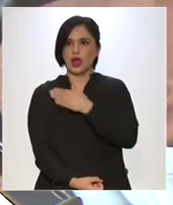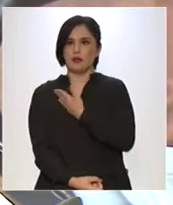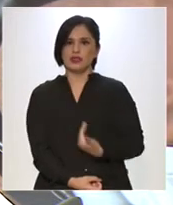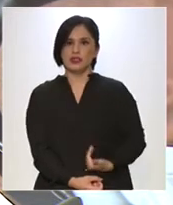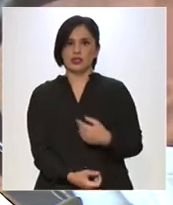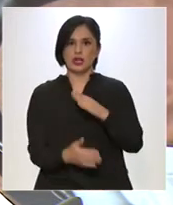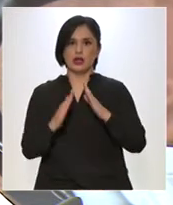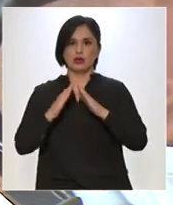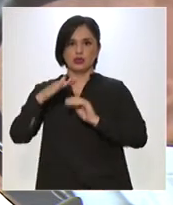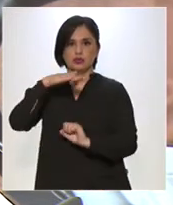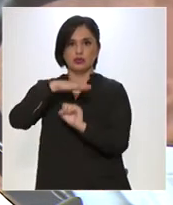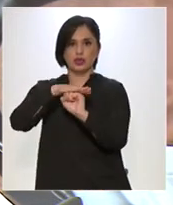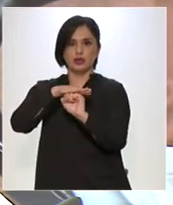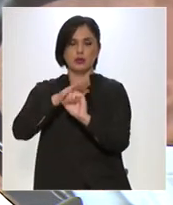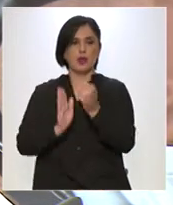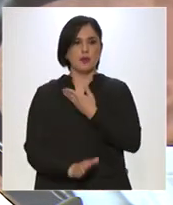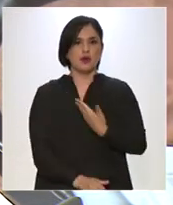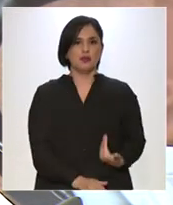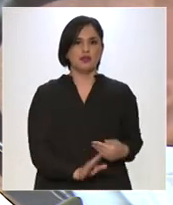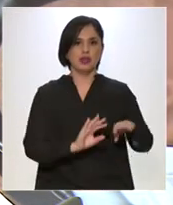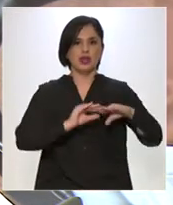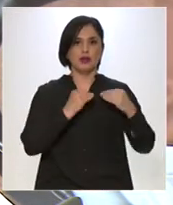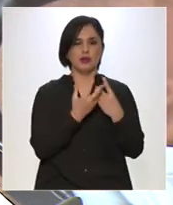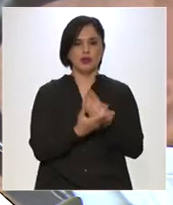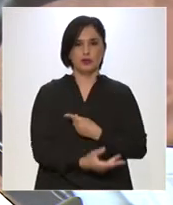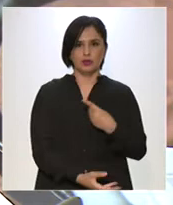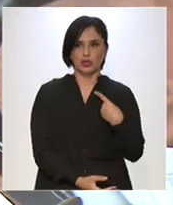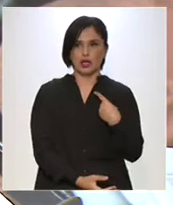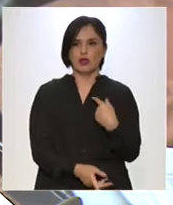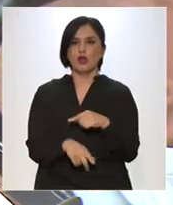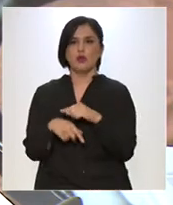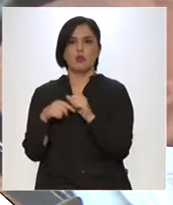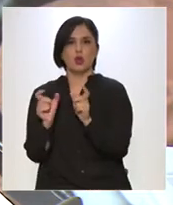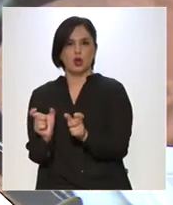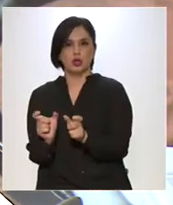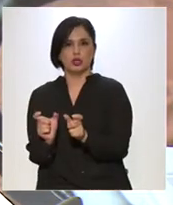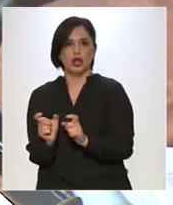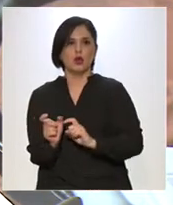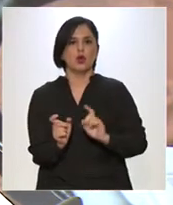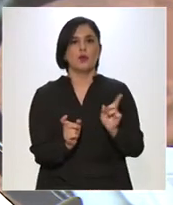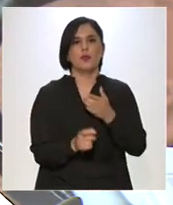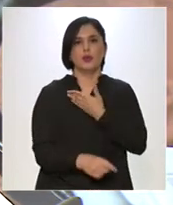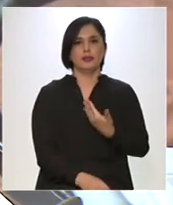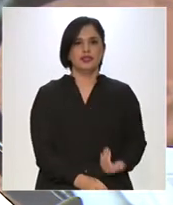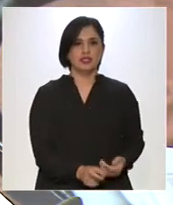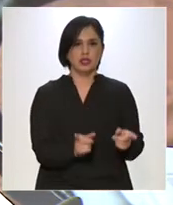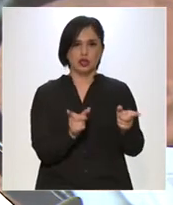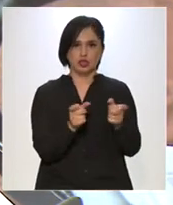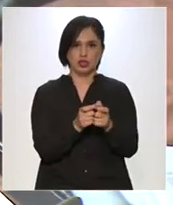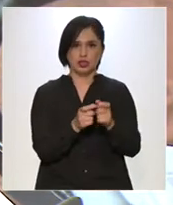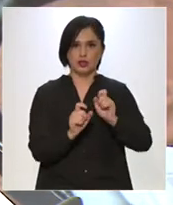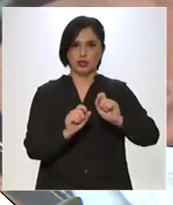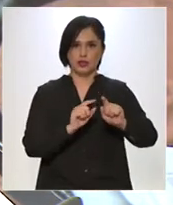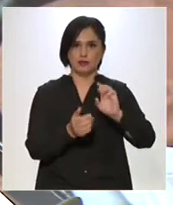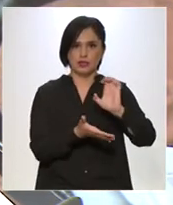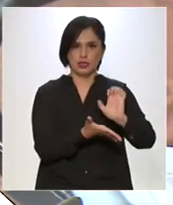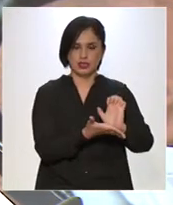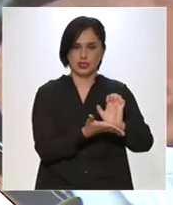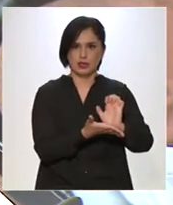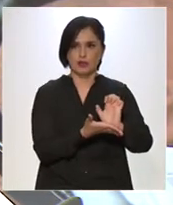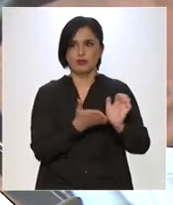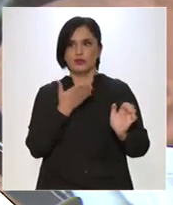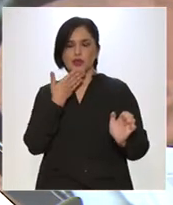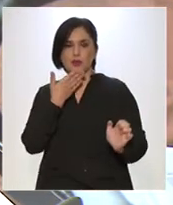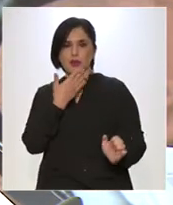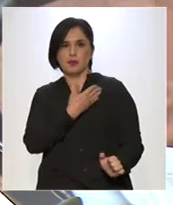por el presidente de la Cámara de Diputados, por el Contralor, por el presidente del Consejo de Defensa del Estado, sin perjuicio de que el presidente de la